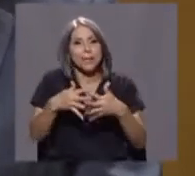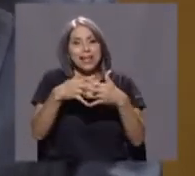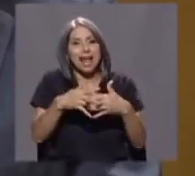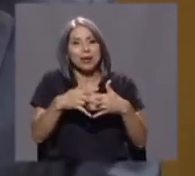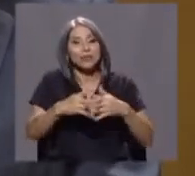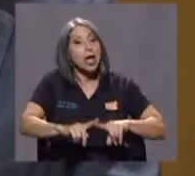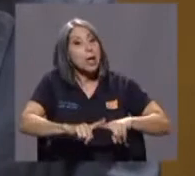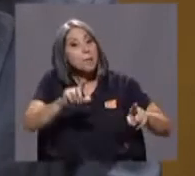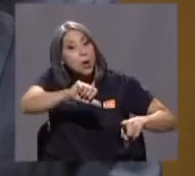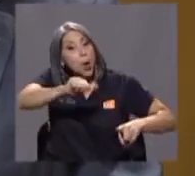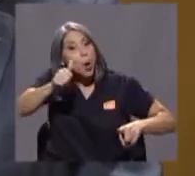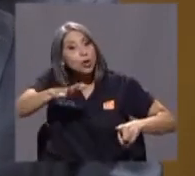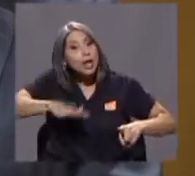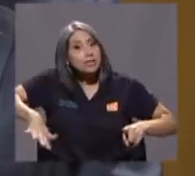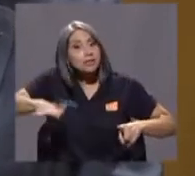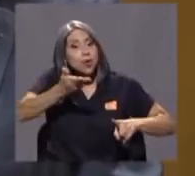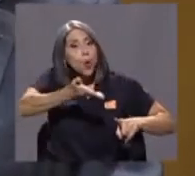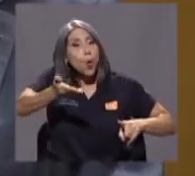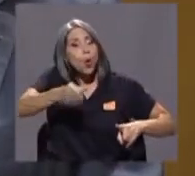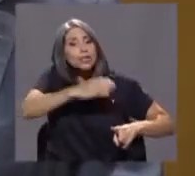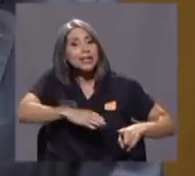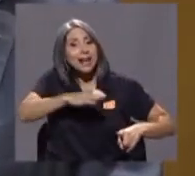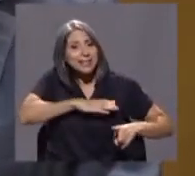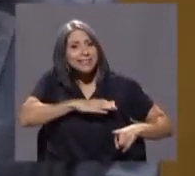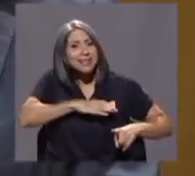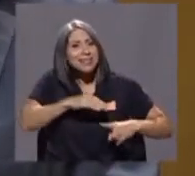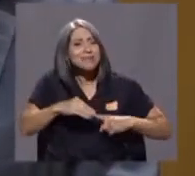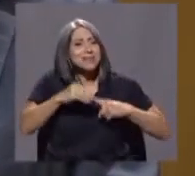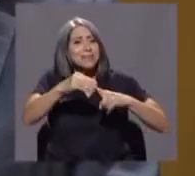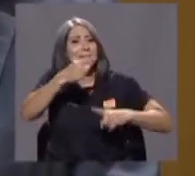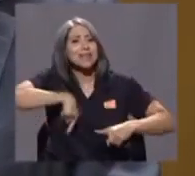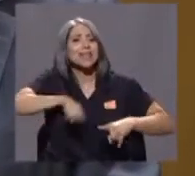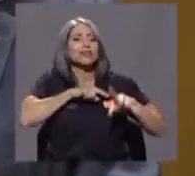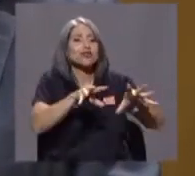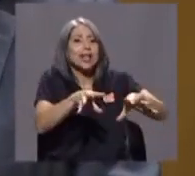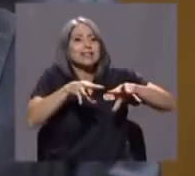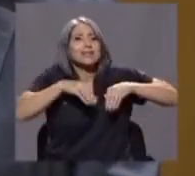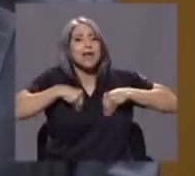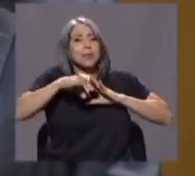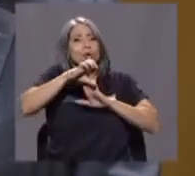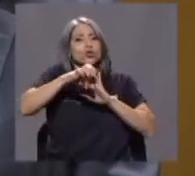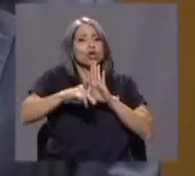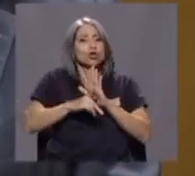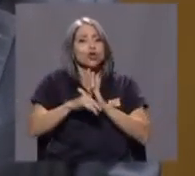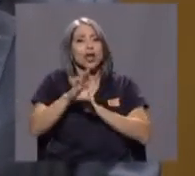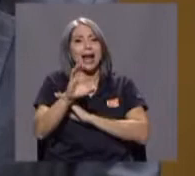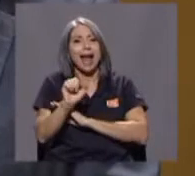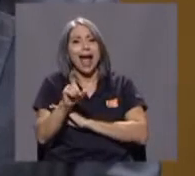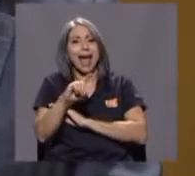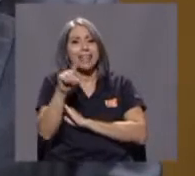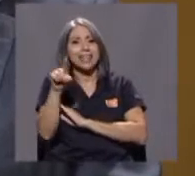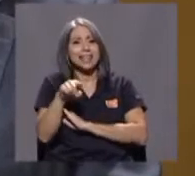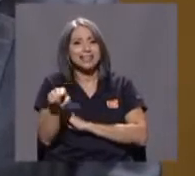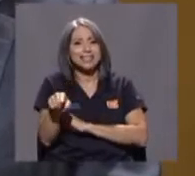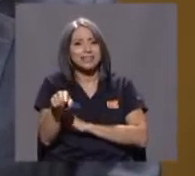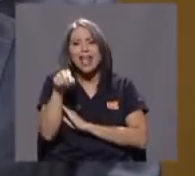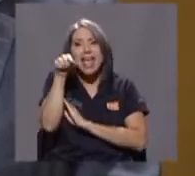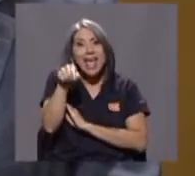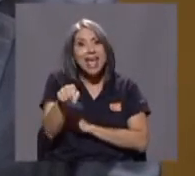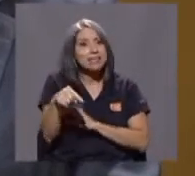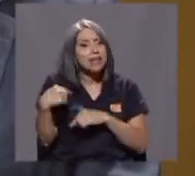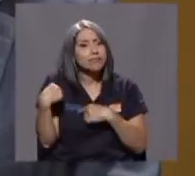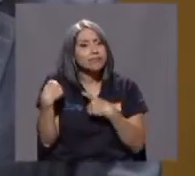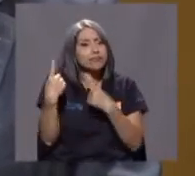demás aspectos, fundamentalmente, nosotros adoptamos la Constitución de Cádiz. La Constitución de Cádiz estuvo